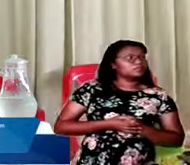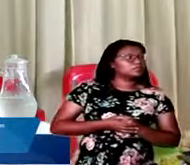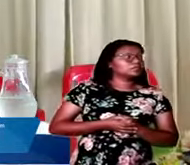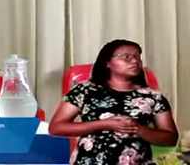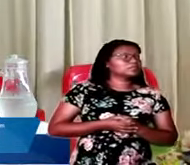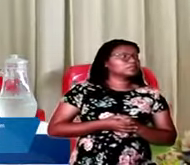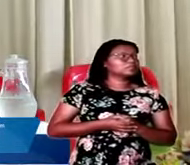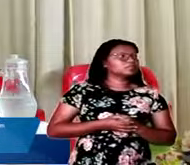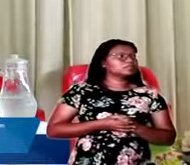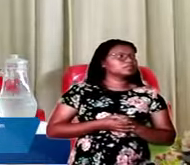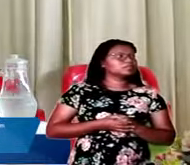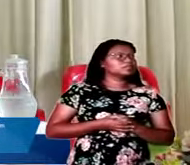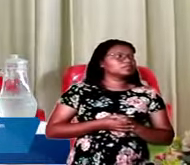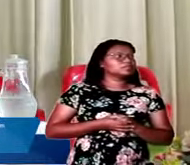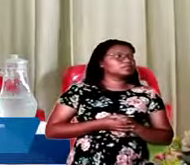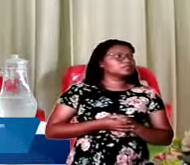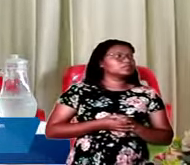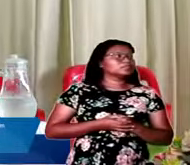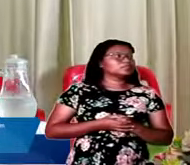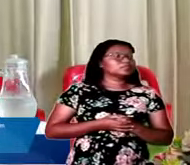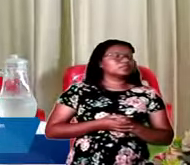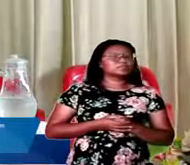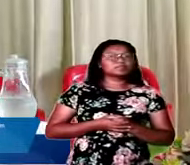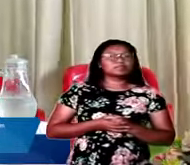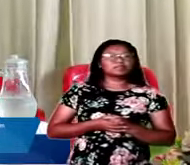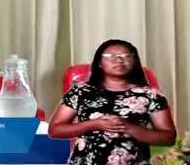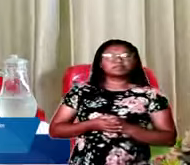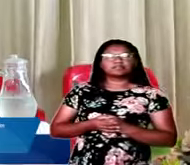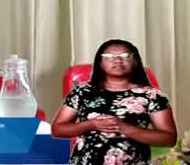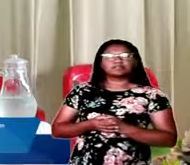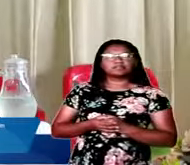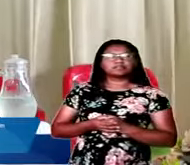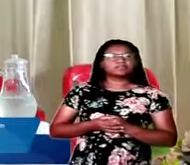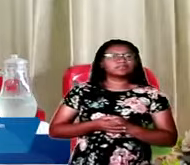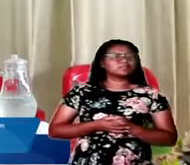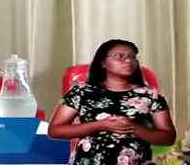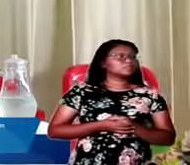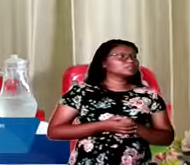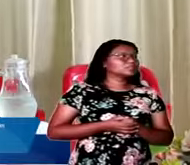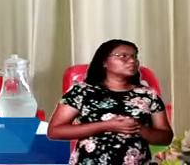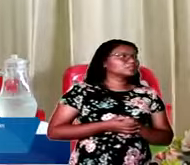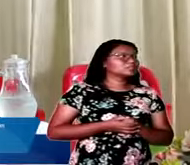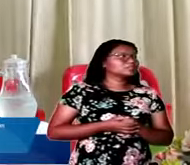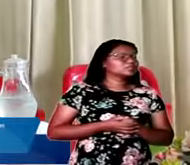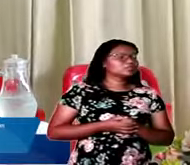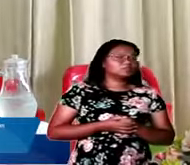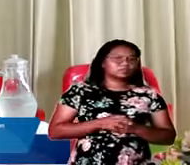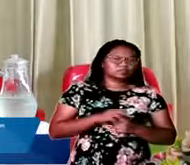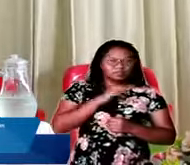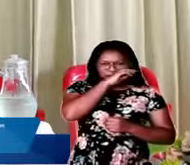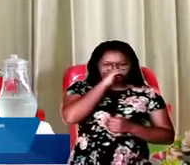Y cuando le da sed, busca bebida. ¿Sí o no? Puede que se aborrezca.